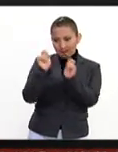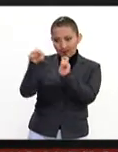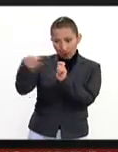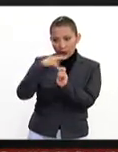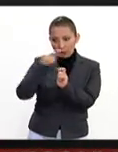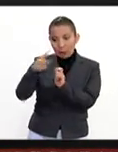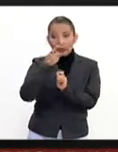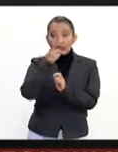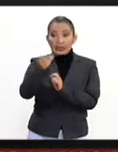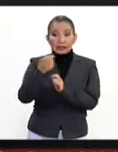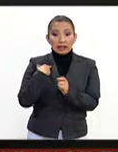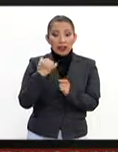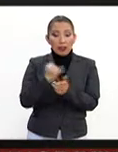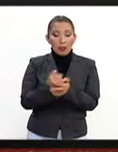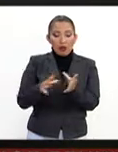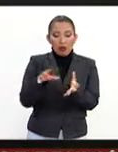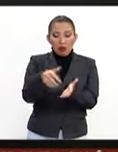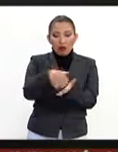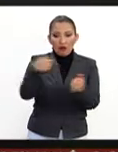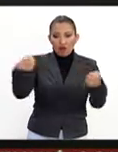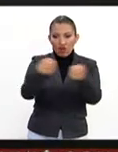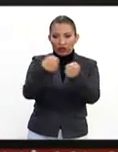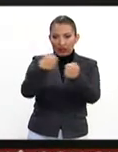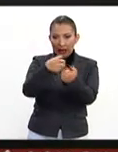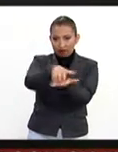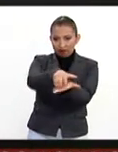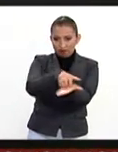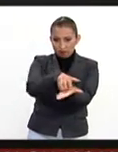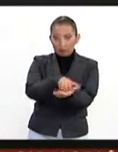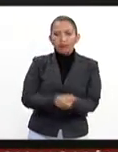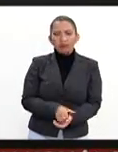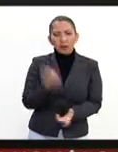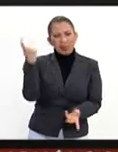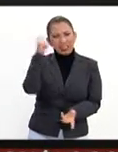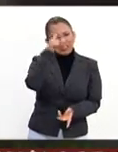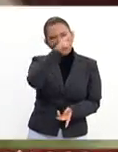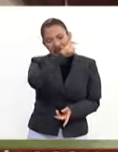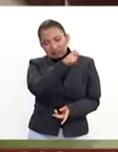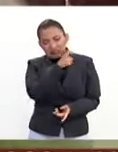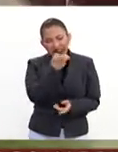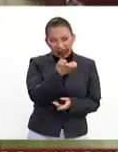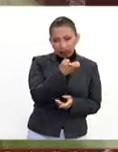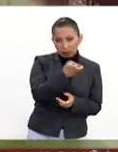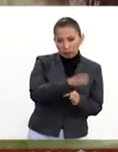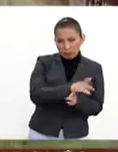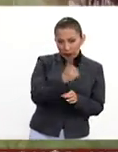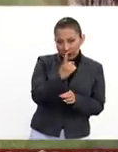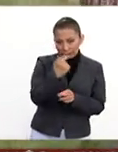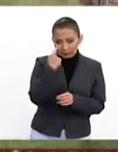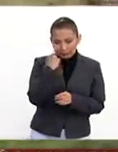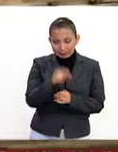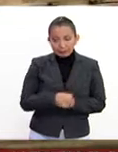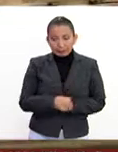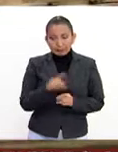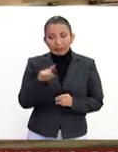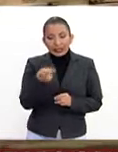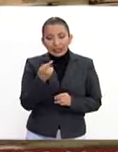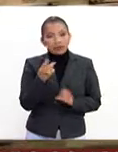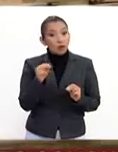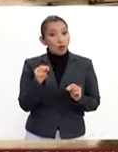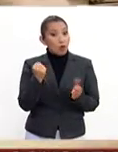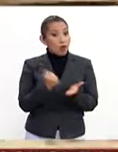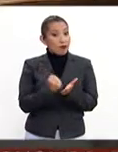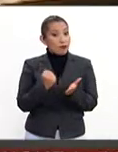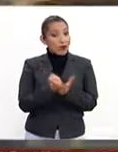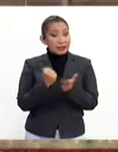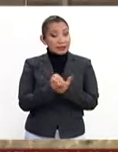que es el llamado impuesto de ajuste fronterizo. Es un poco complicado, ya que implica no